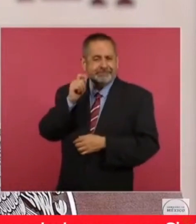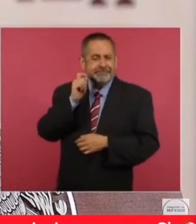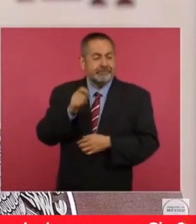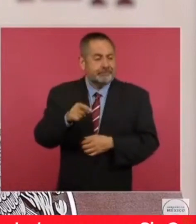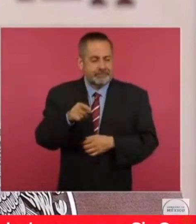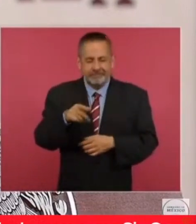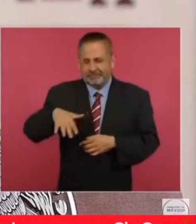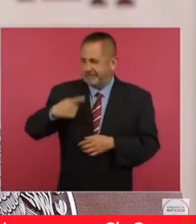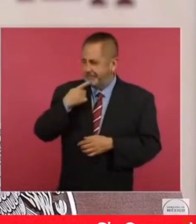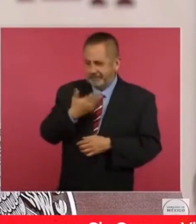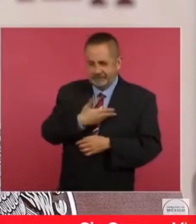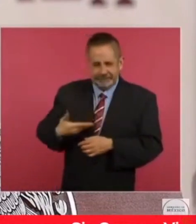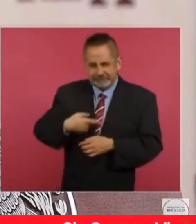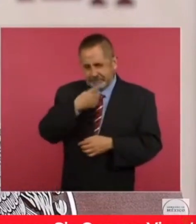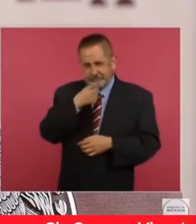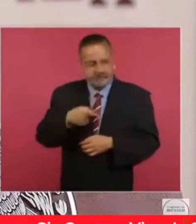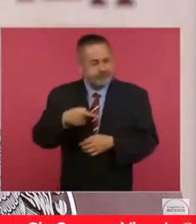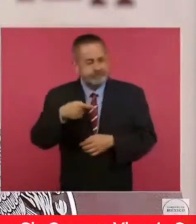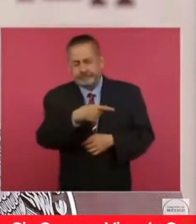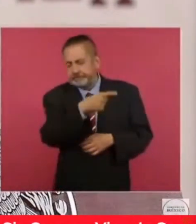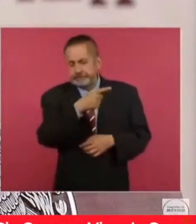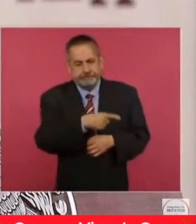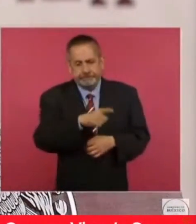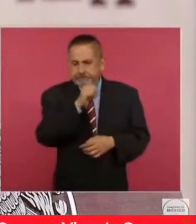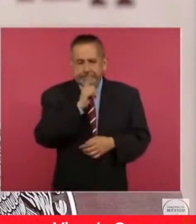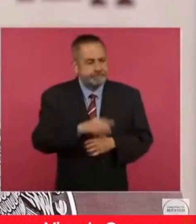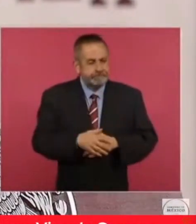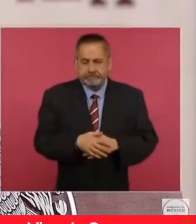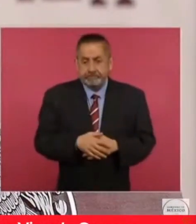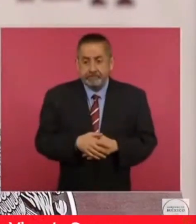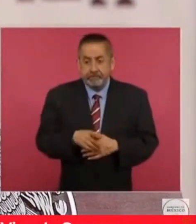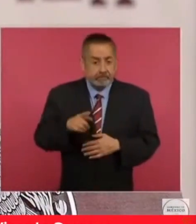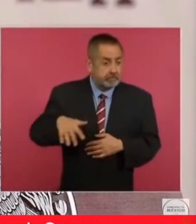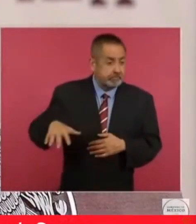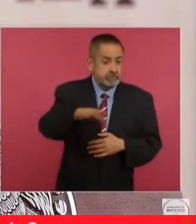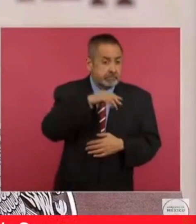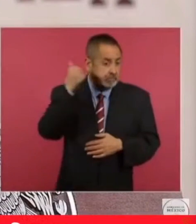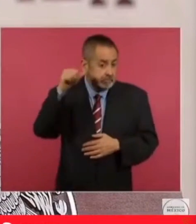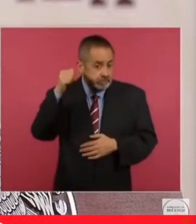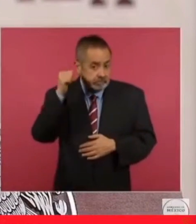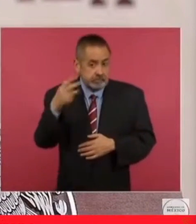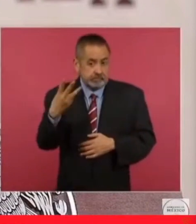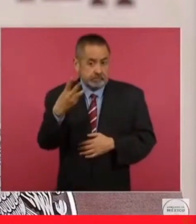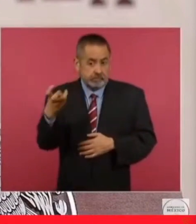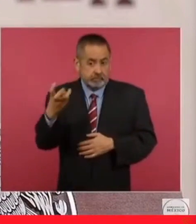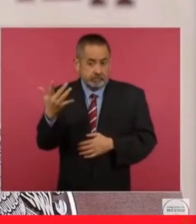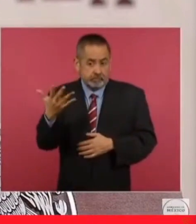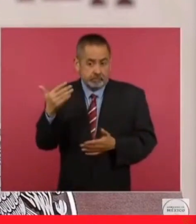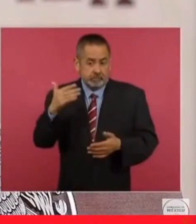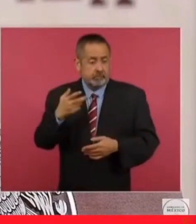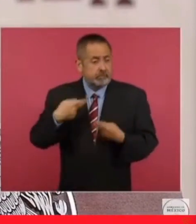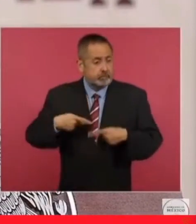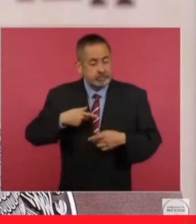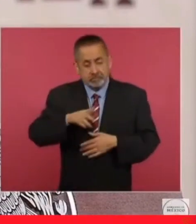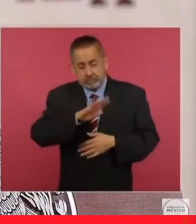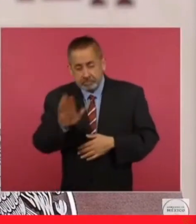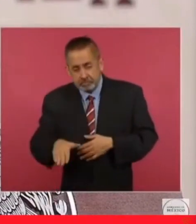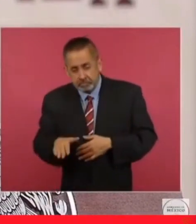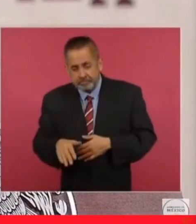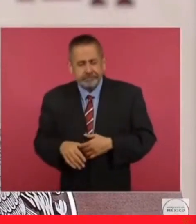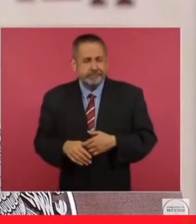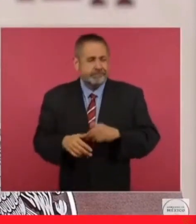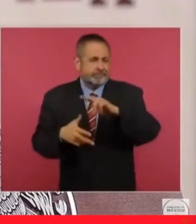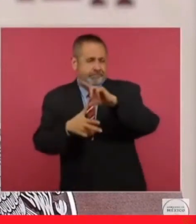el presidente sobre que es mentira que haya 350 muertos en Acapulco por huracán